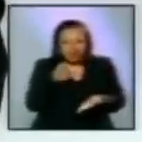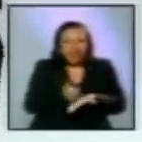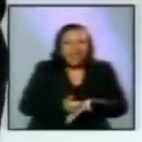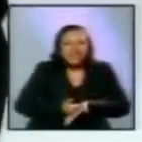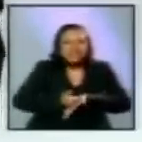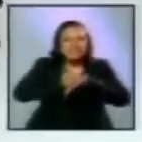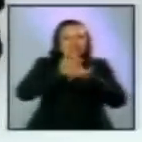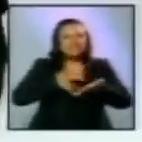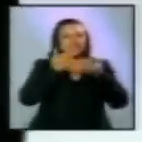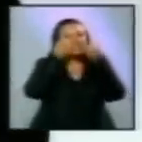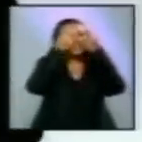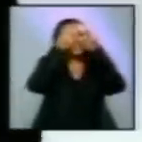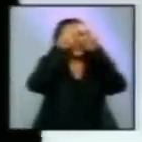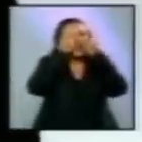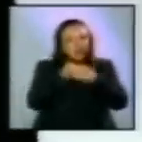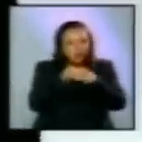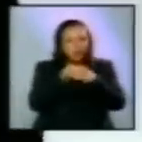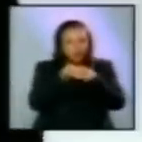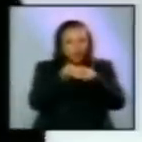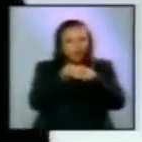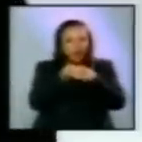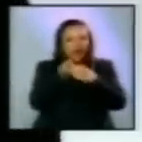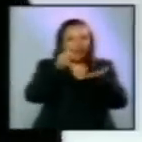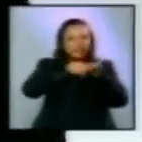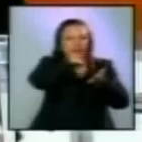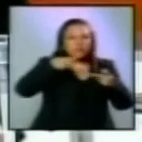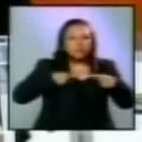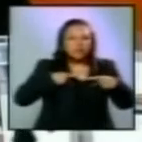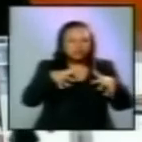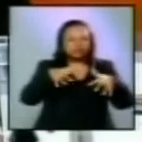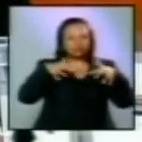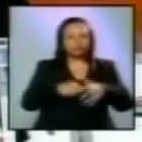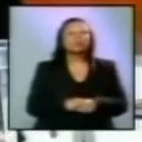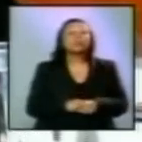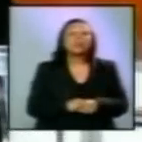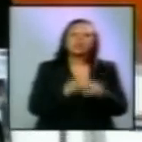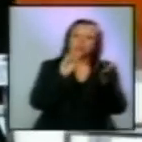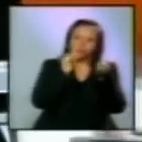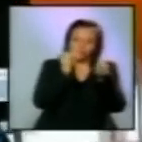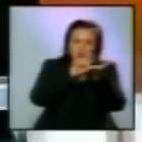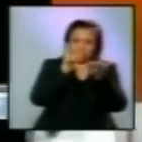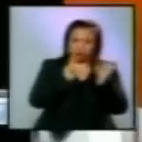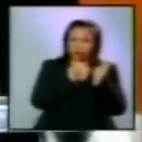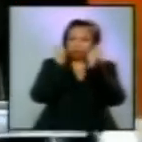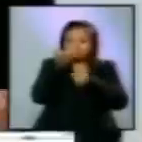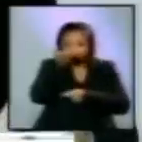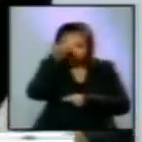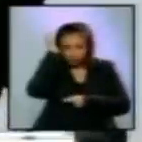de garantizar, es una de las formas de garantizar esta seguridad ciudadana. Muchas gracias. Y tiene la palabra Enrique Peña